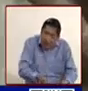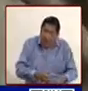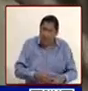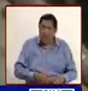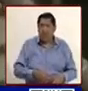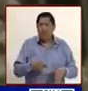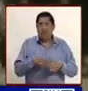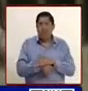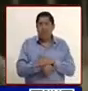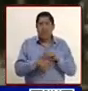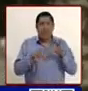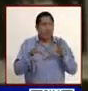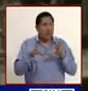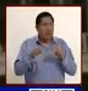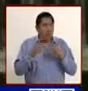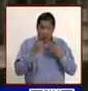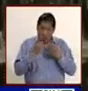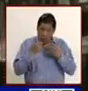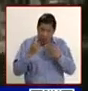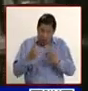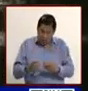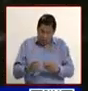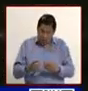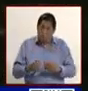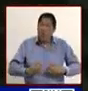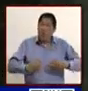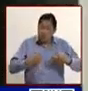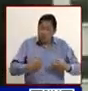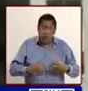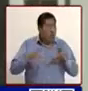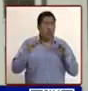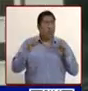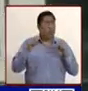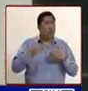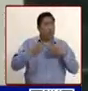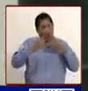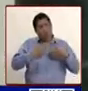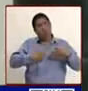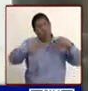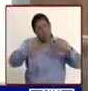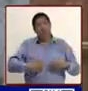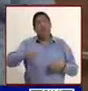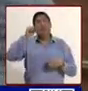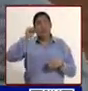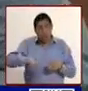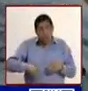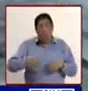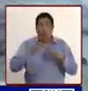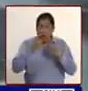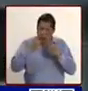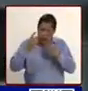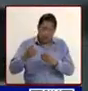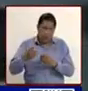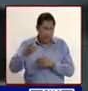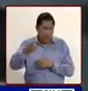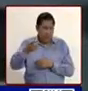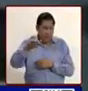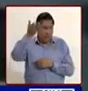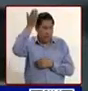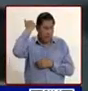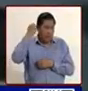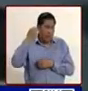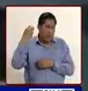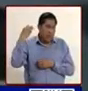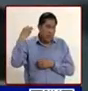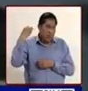victimarlo. No ha habido denuncias entonces formales. No ha habido denuncias formales. Sí se ha hecho esa denuncia en la época